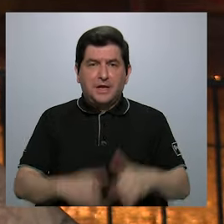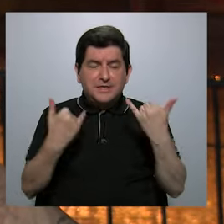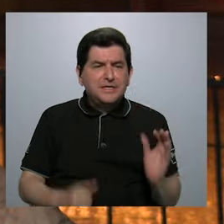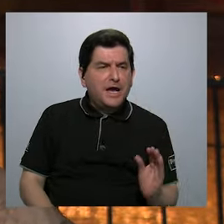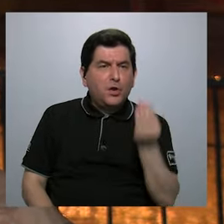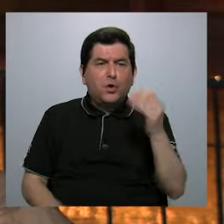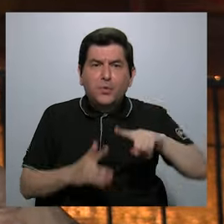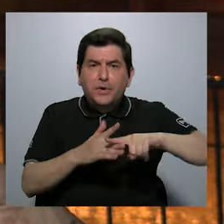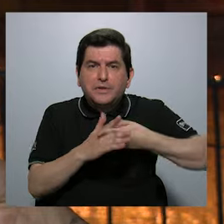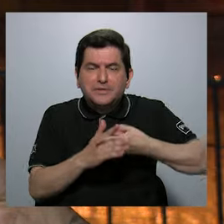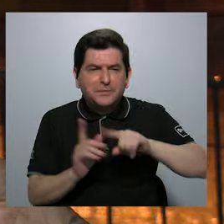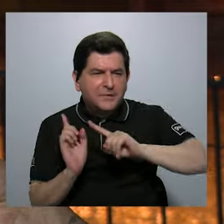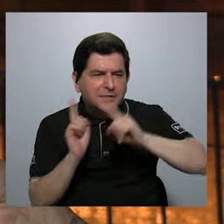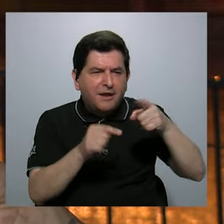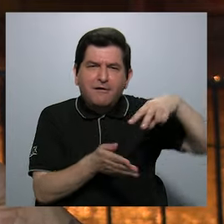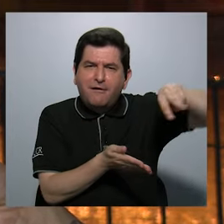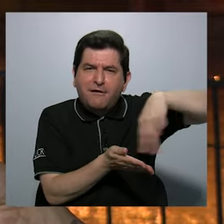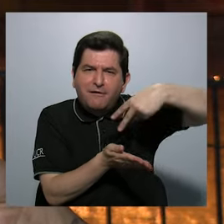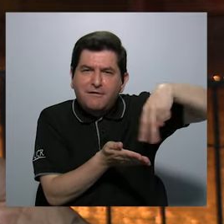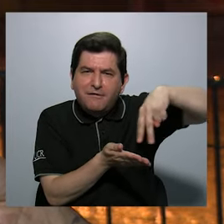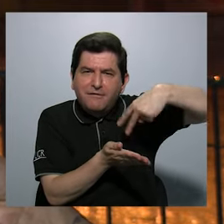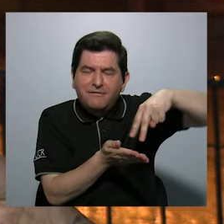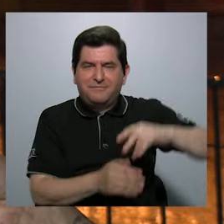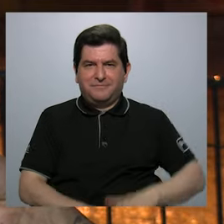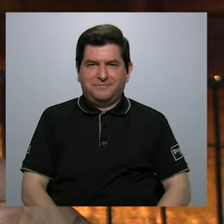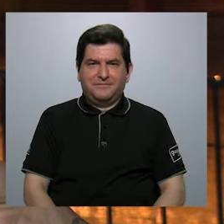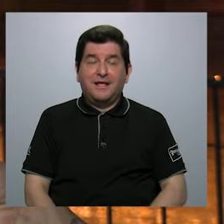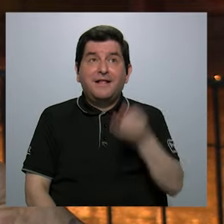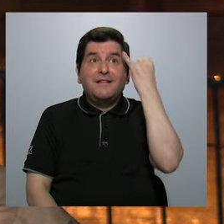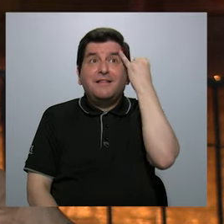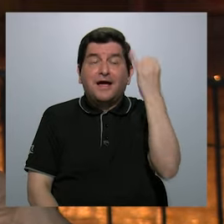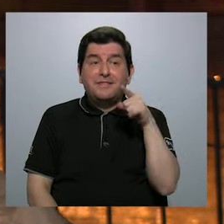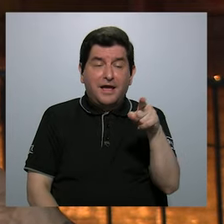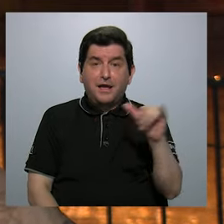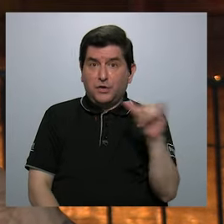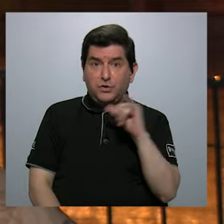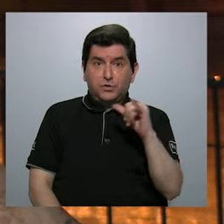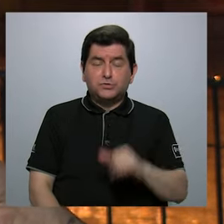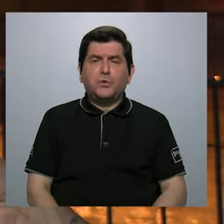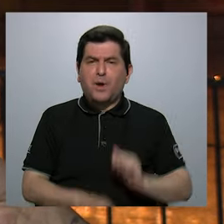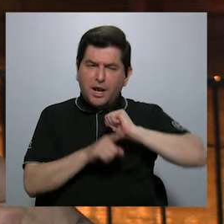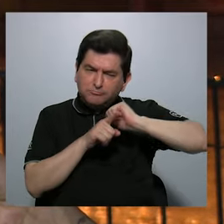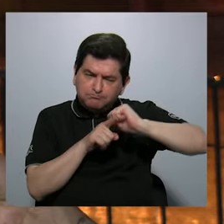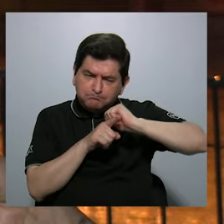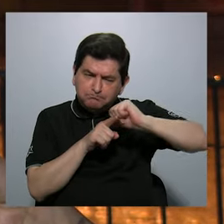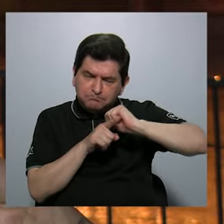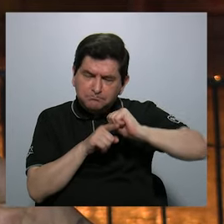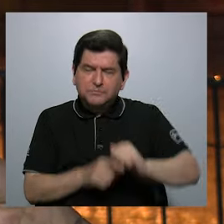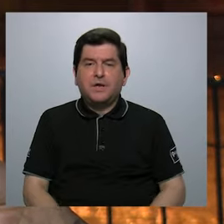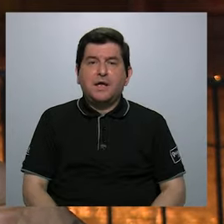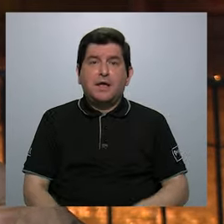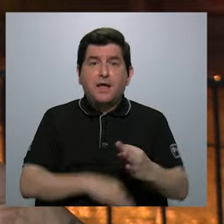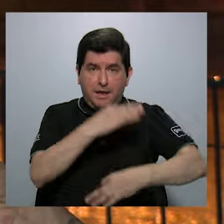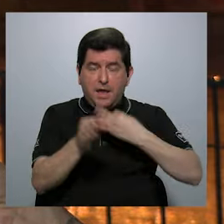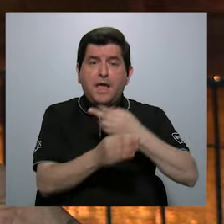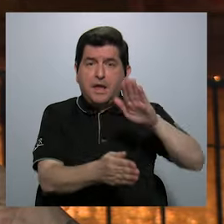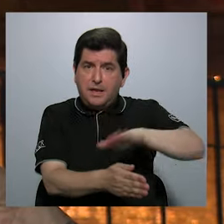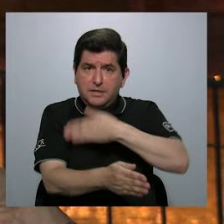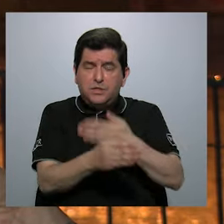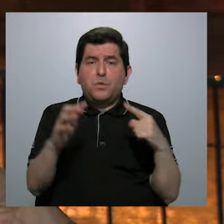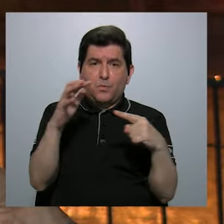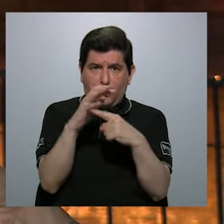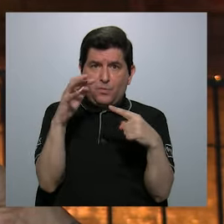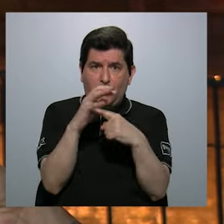jóvenes empezaban a ir a bailar. Entonces la idea era que ellos también se foguearan en el género de la música